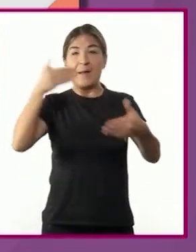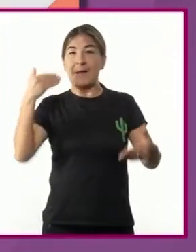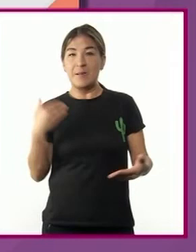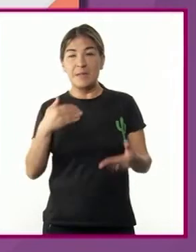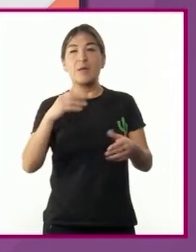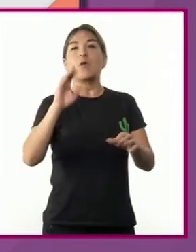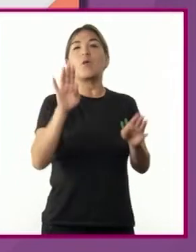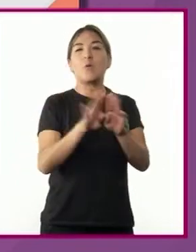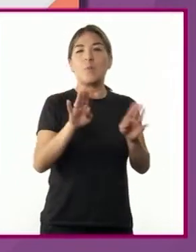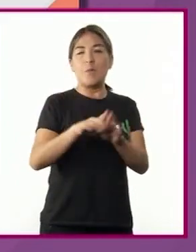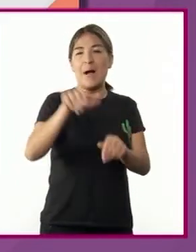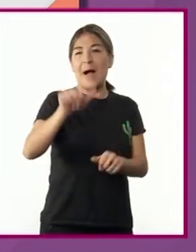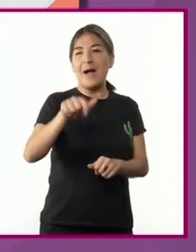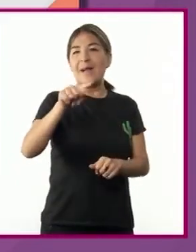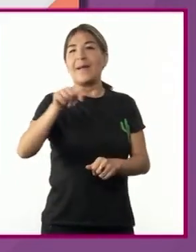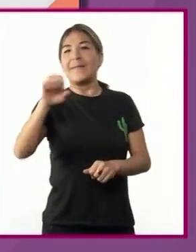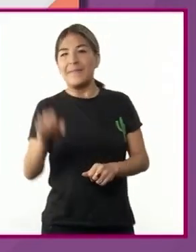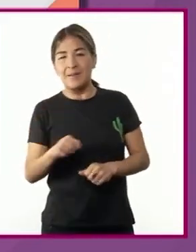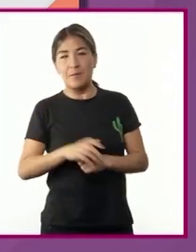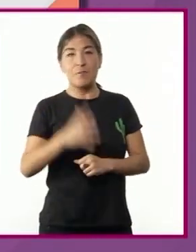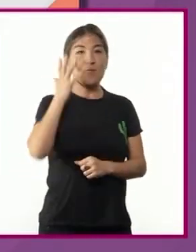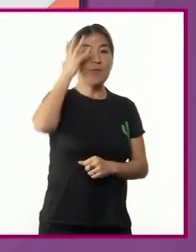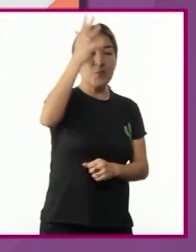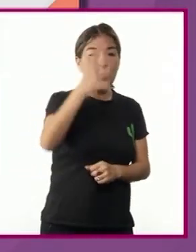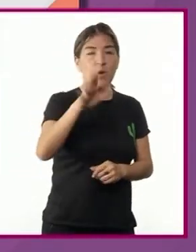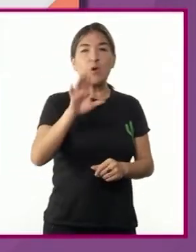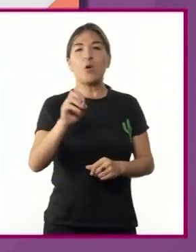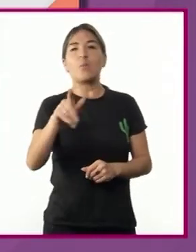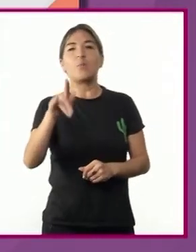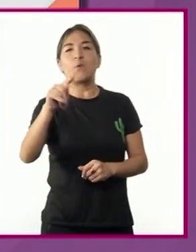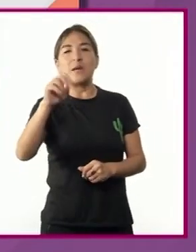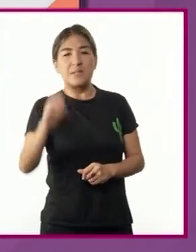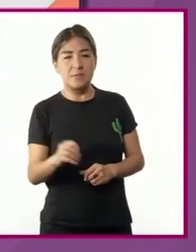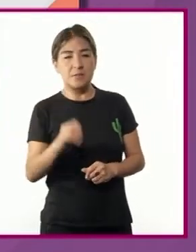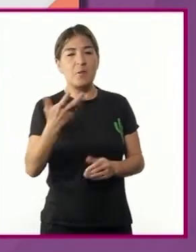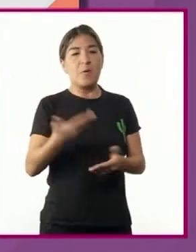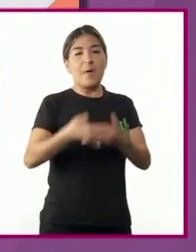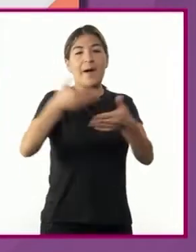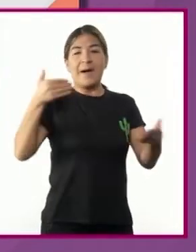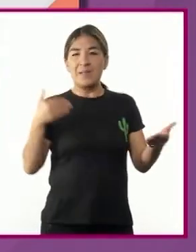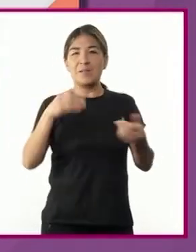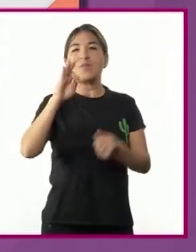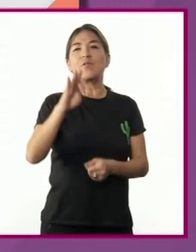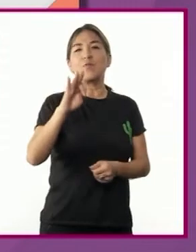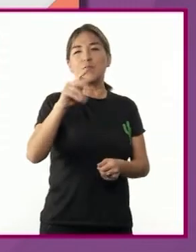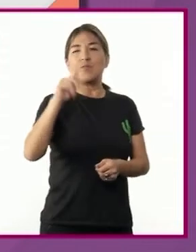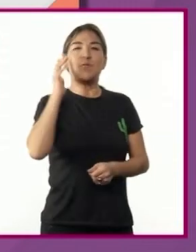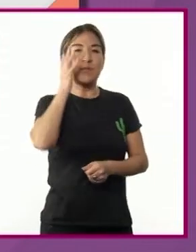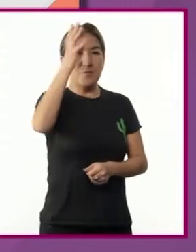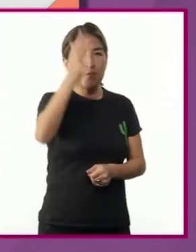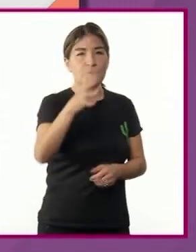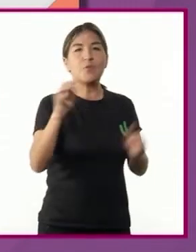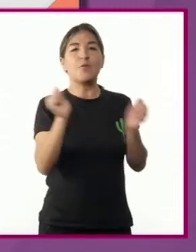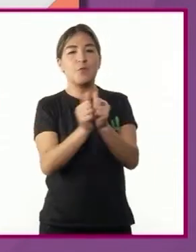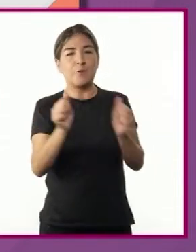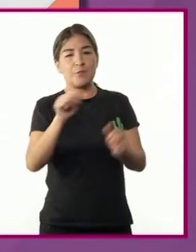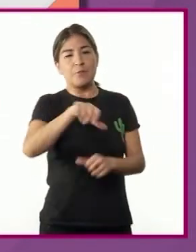o antepretérito, el futuro compuesto o antefuturo y el condicional compuesto